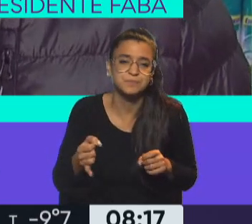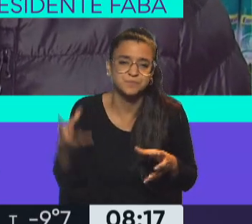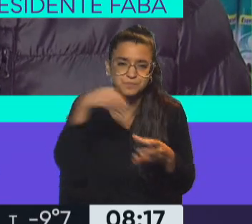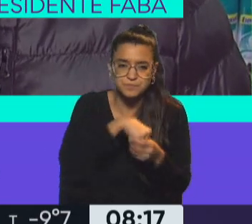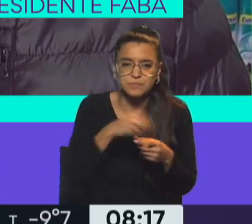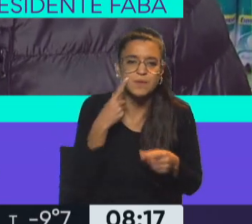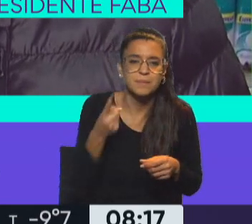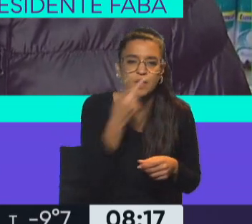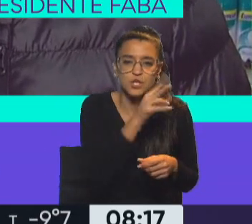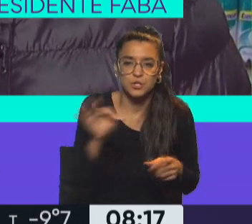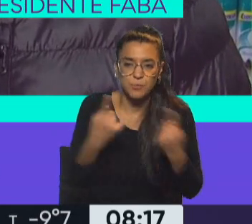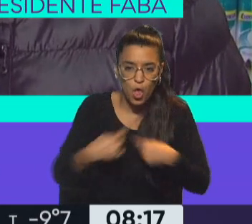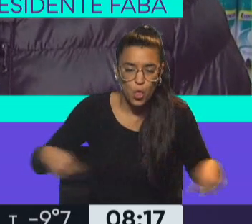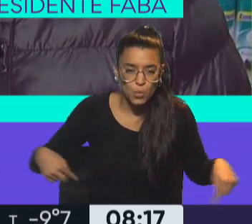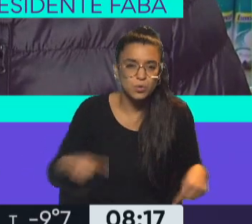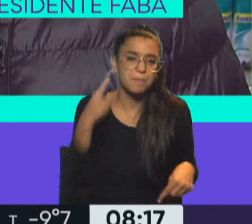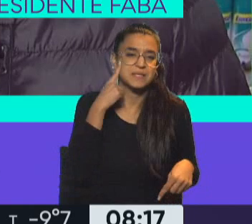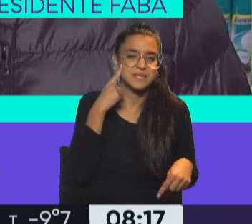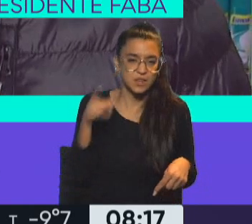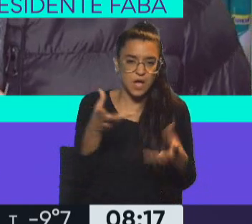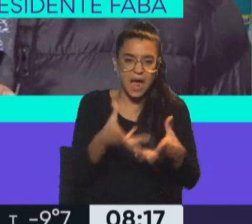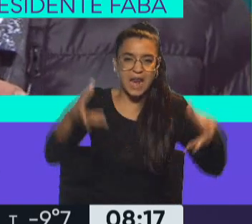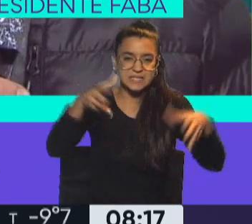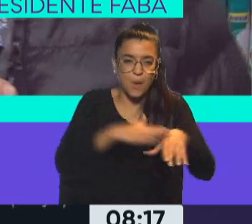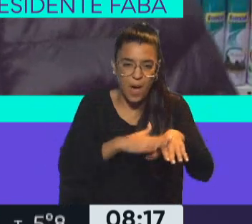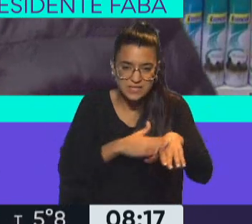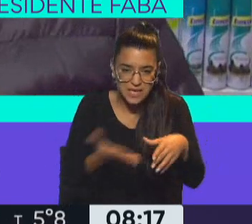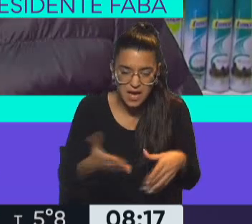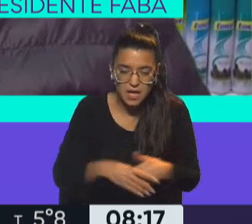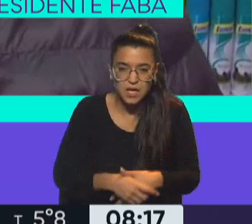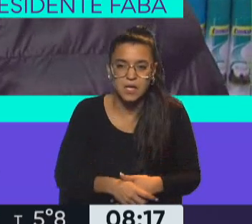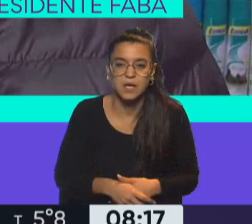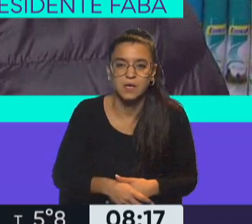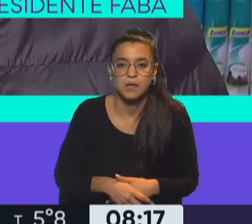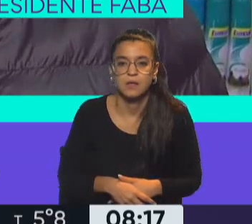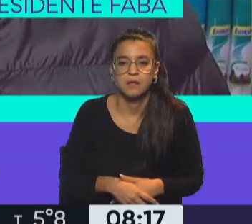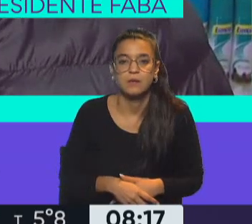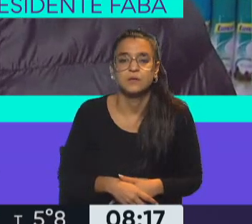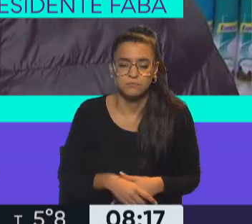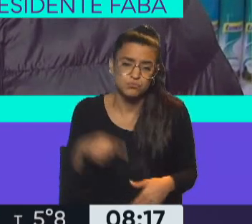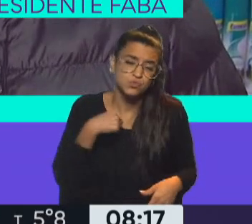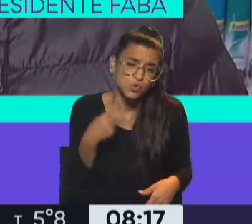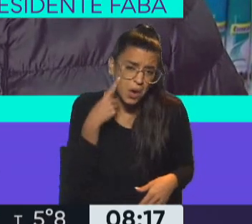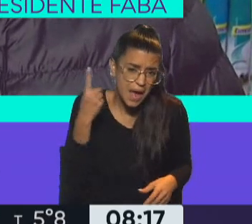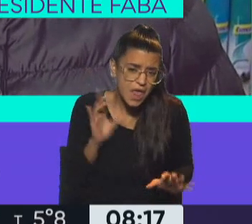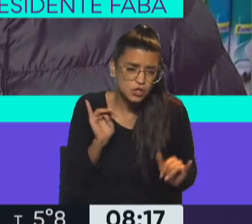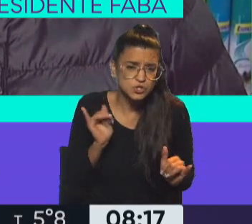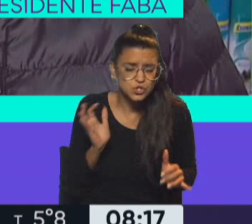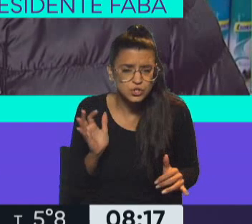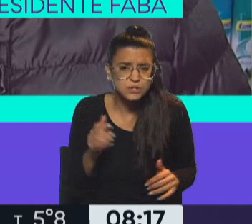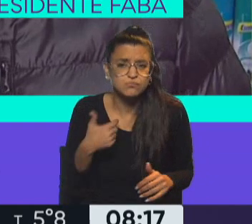esos 1.200 productos pensando en la canasta básica de hoy entiendo que están todos